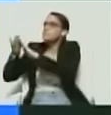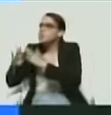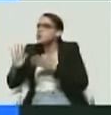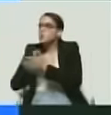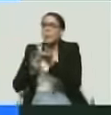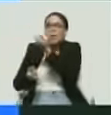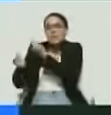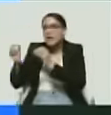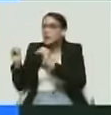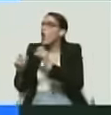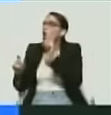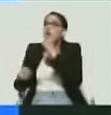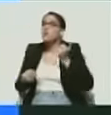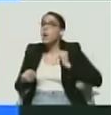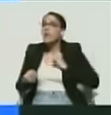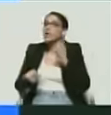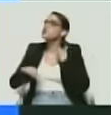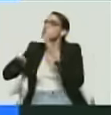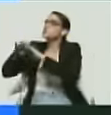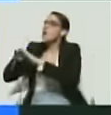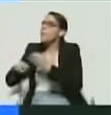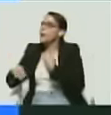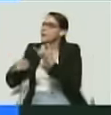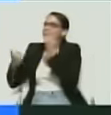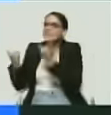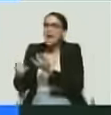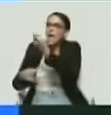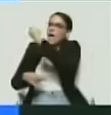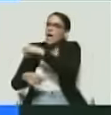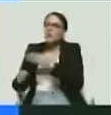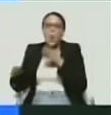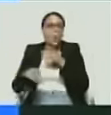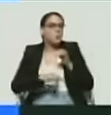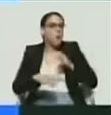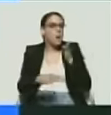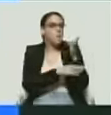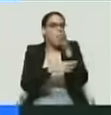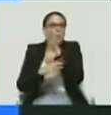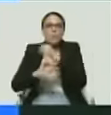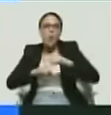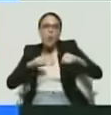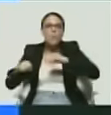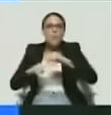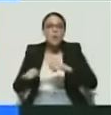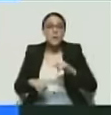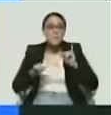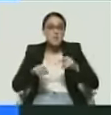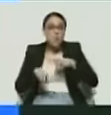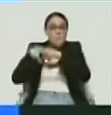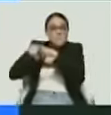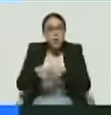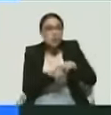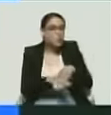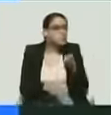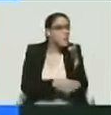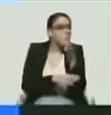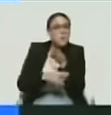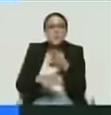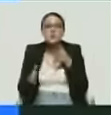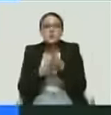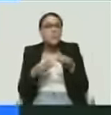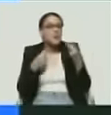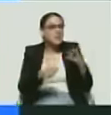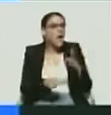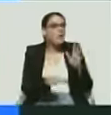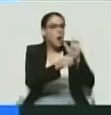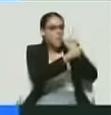estos centuriones, legionarios, motorizados, que van a ir a los centros de votación, que van a